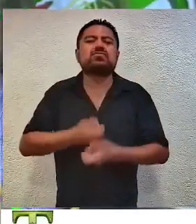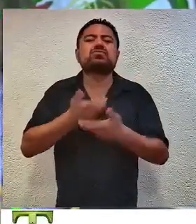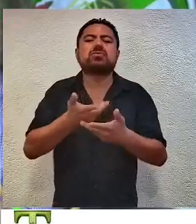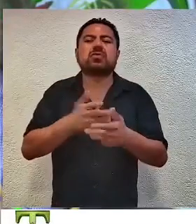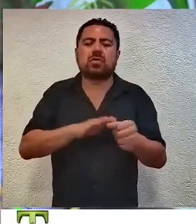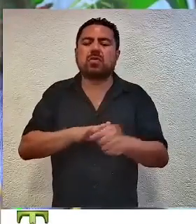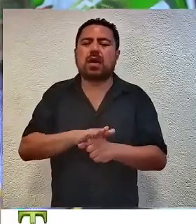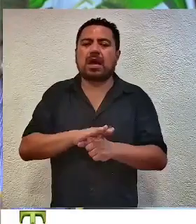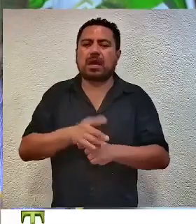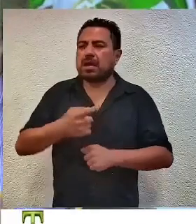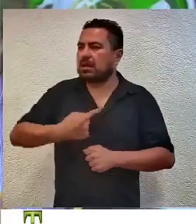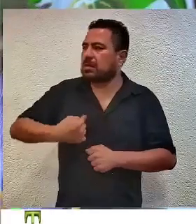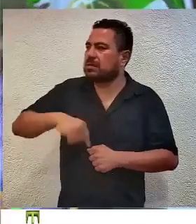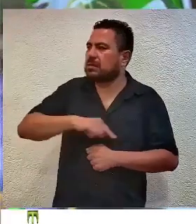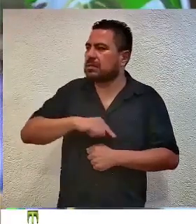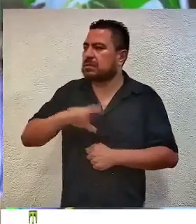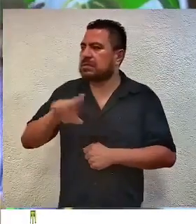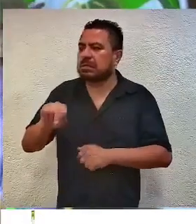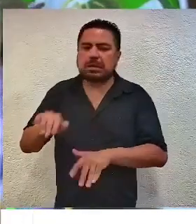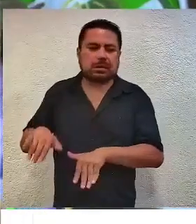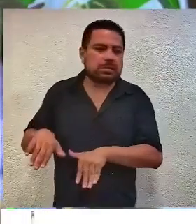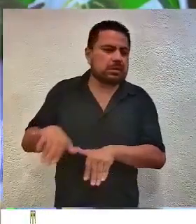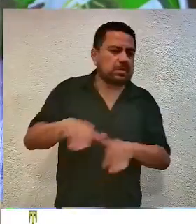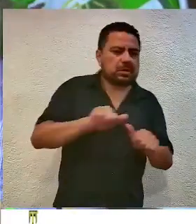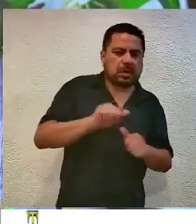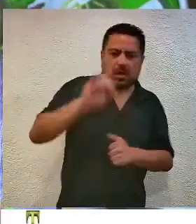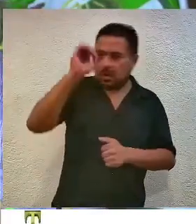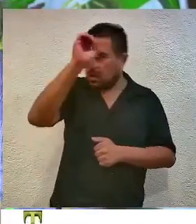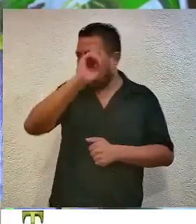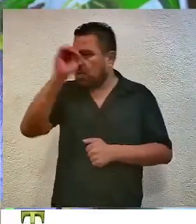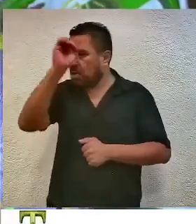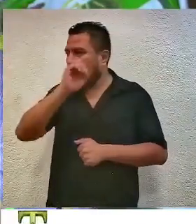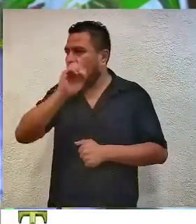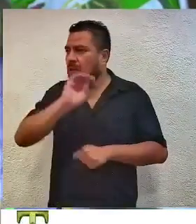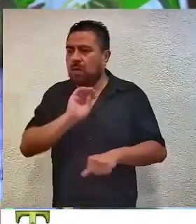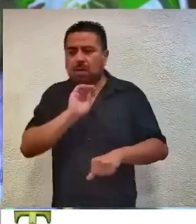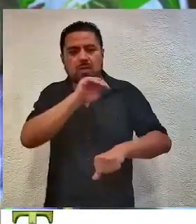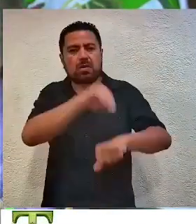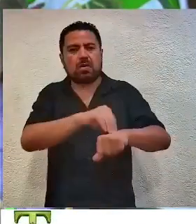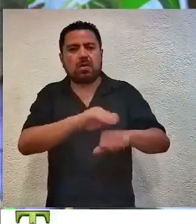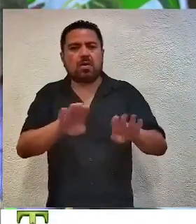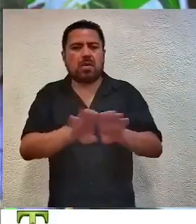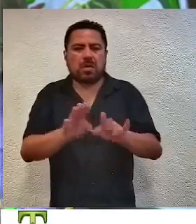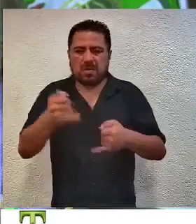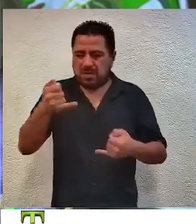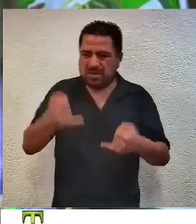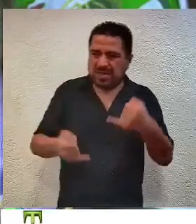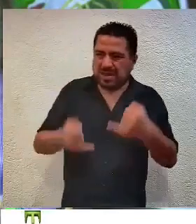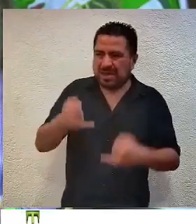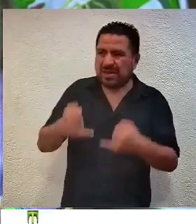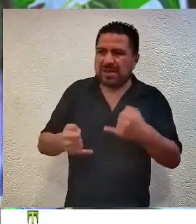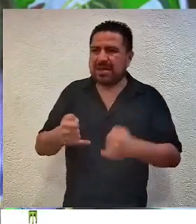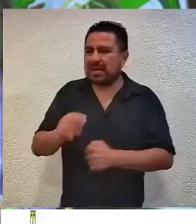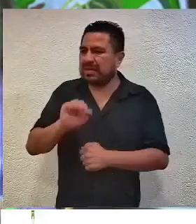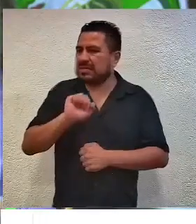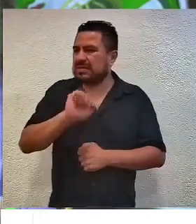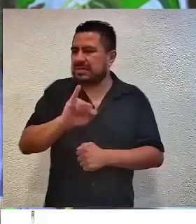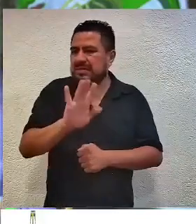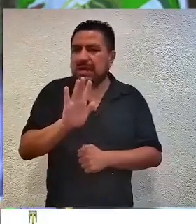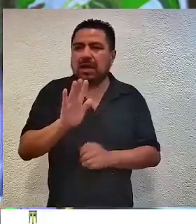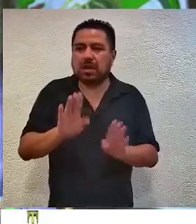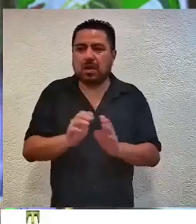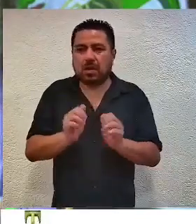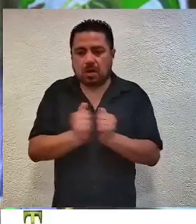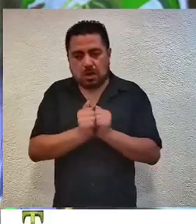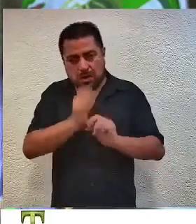de que no nos estamos apartando de los criterios que hemos tomado como tribunal, efectivamente, de ser